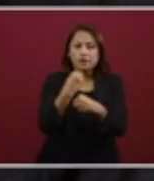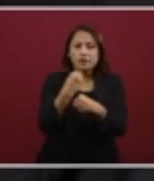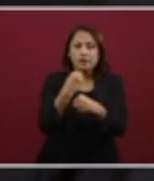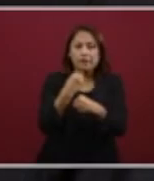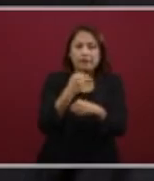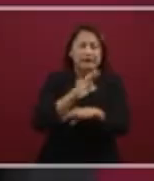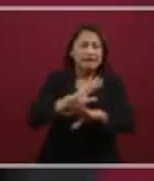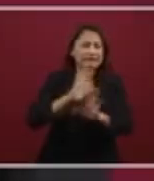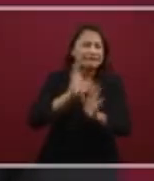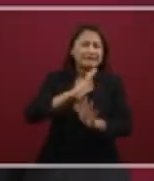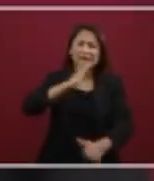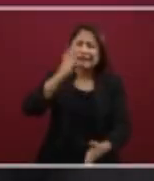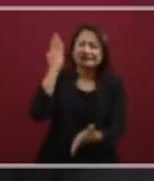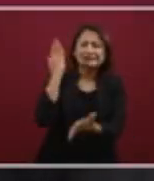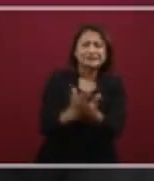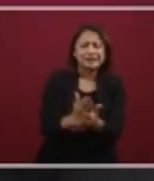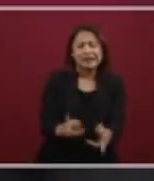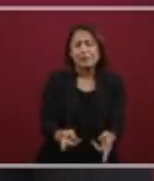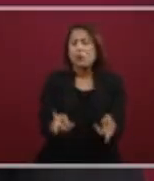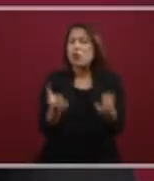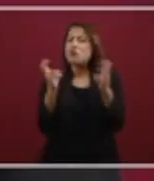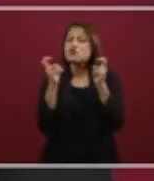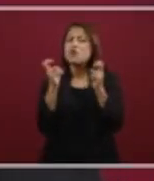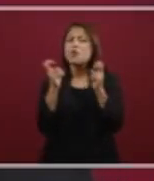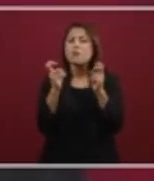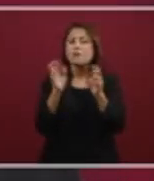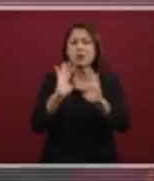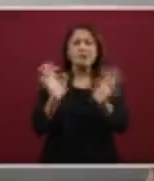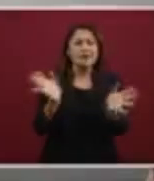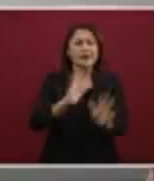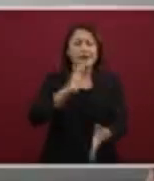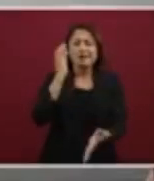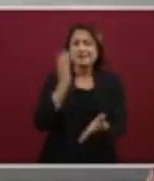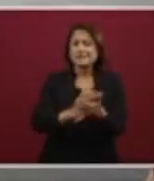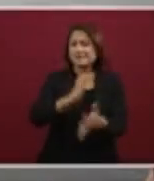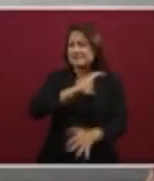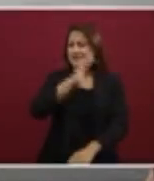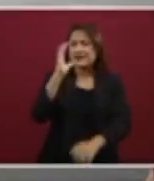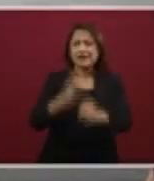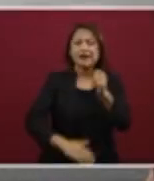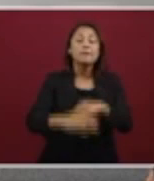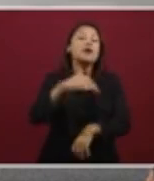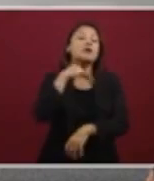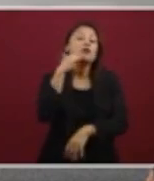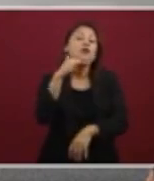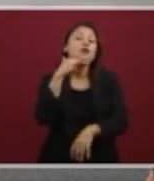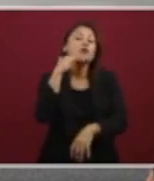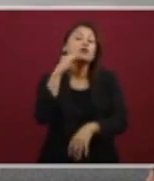En nada se acaba el huachicol, se termina la corrupción.